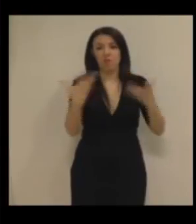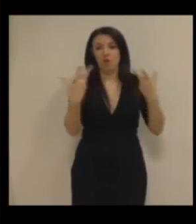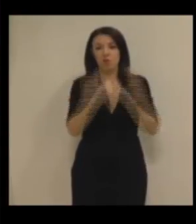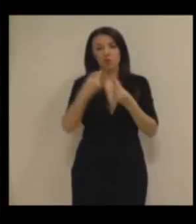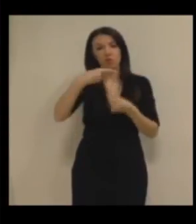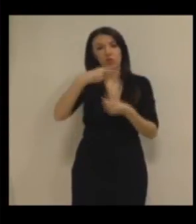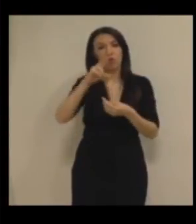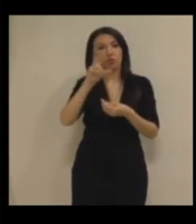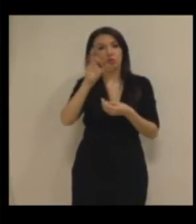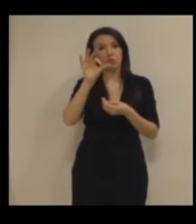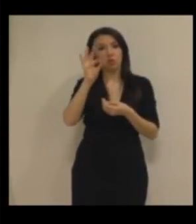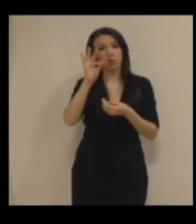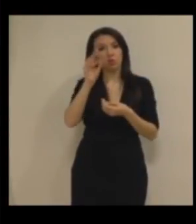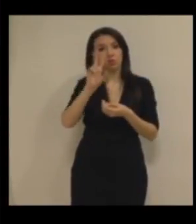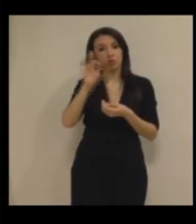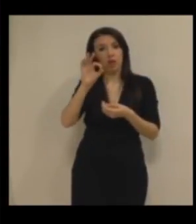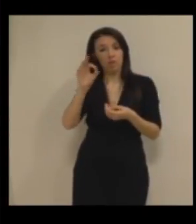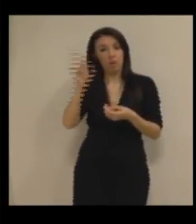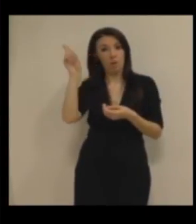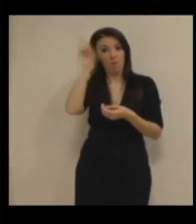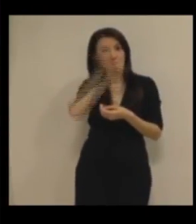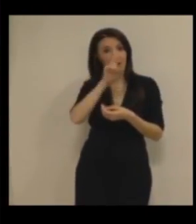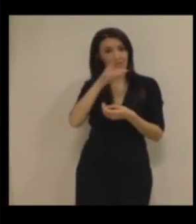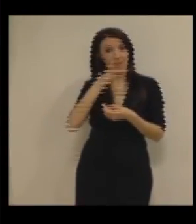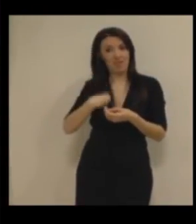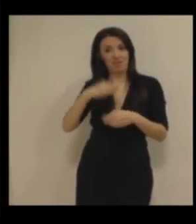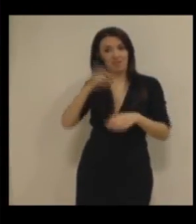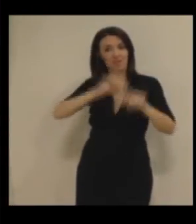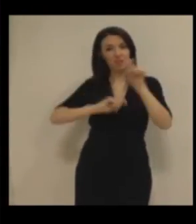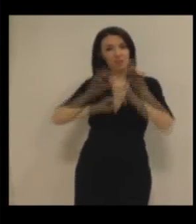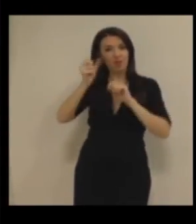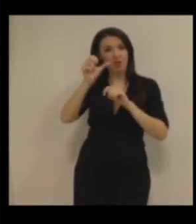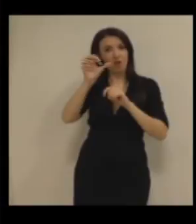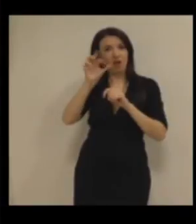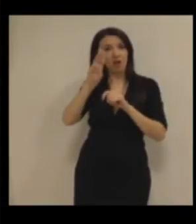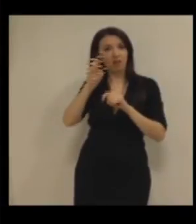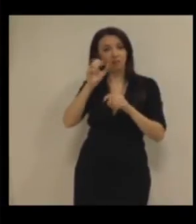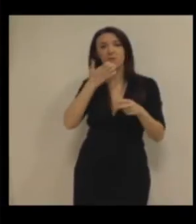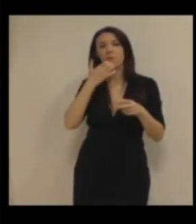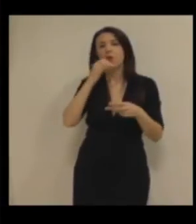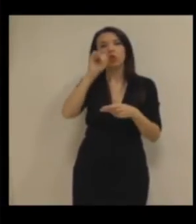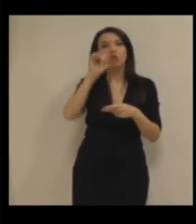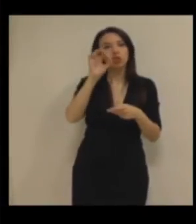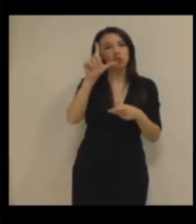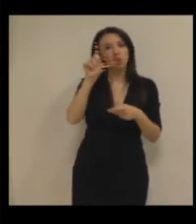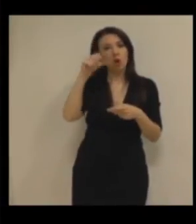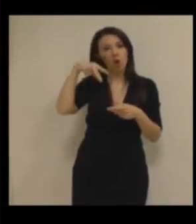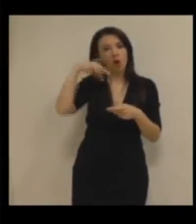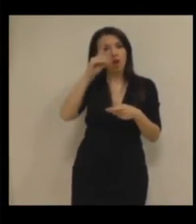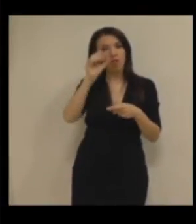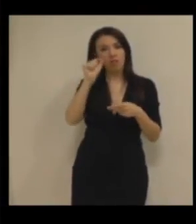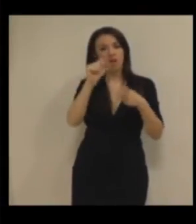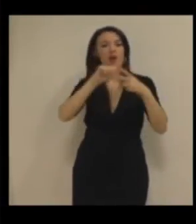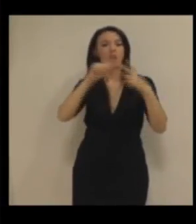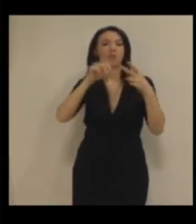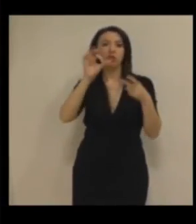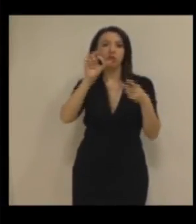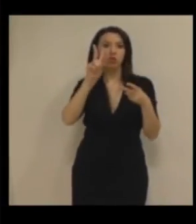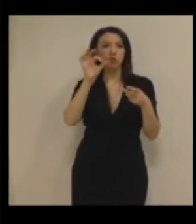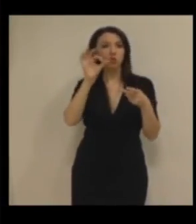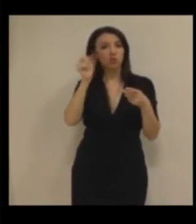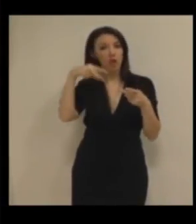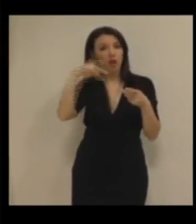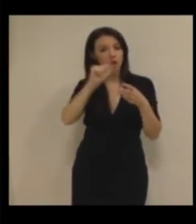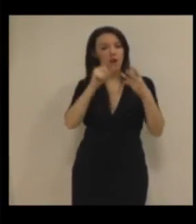los compañeros de Aspain Madrid, que no quiero pasar sin mencionar a Yolanda, Susana, Nieves, que están trabajando también mucho en